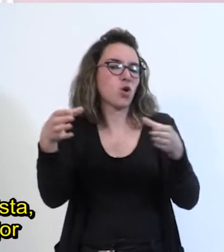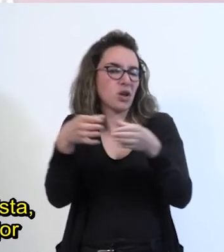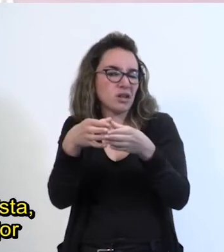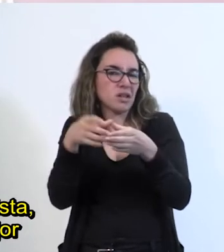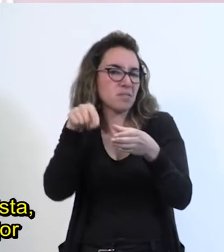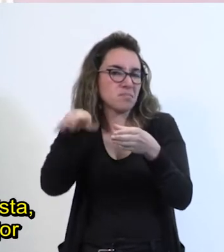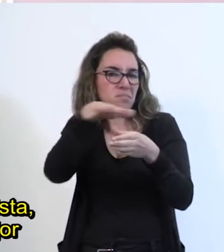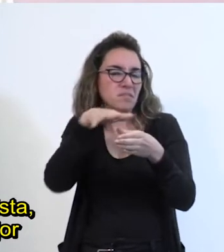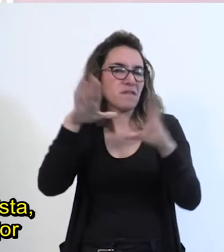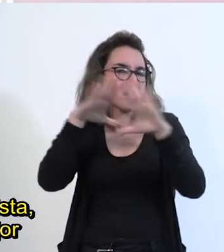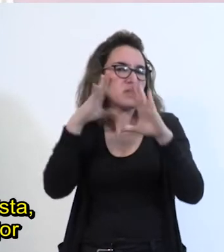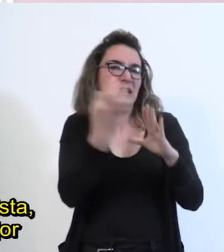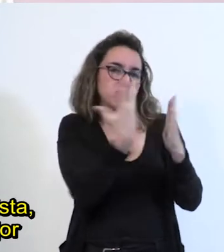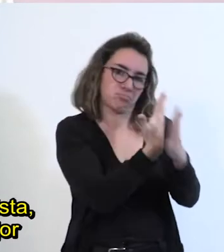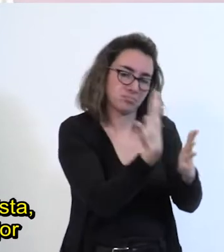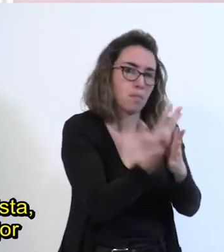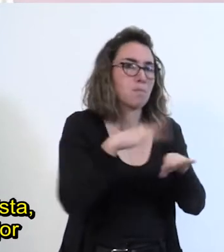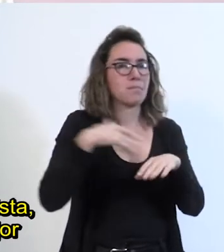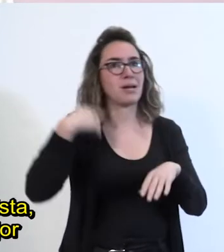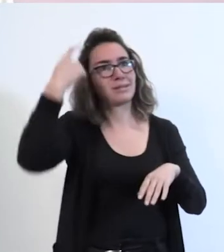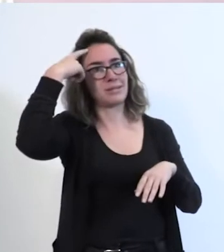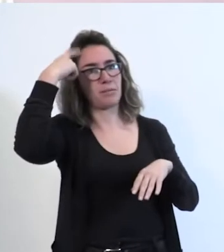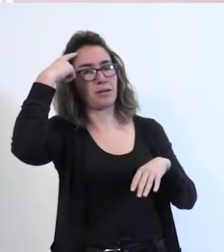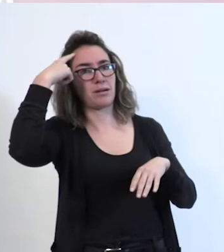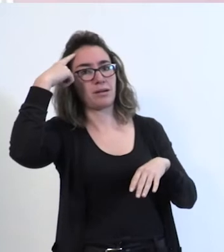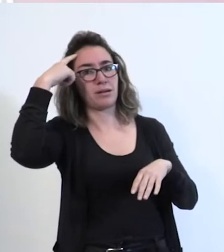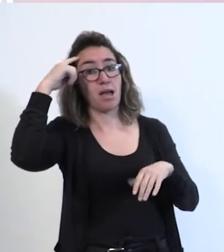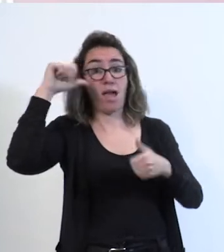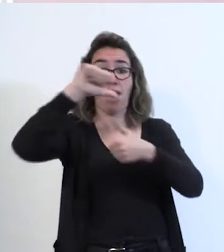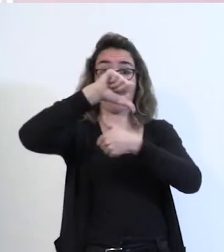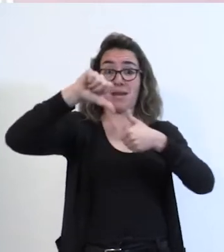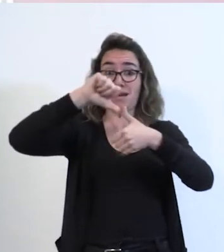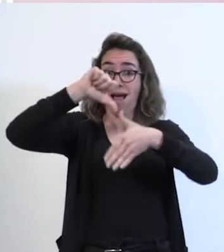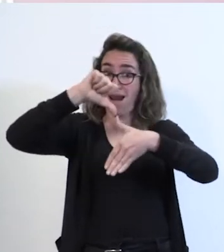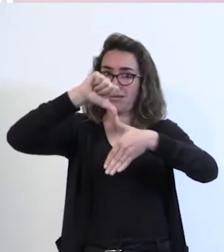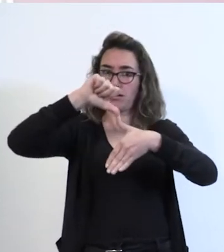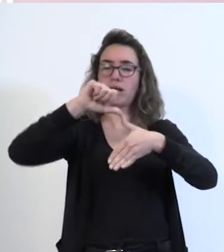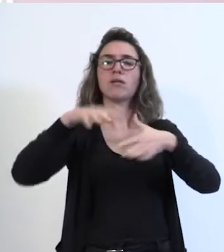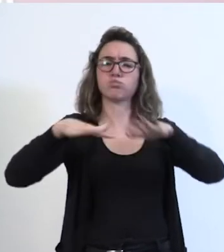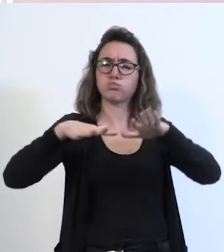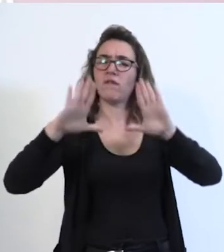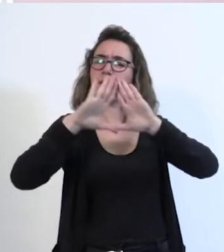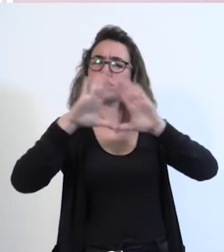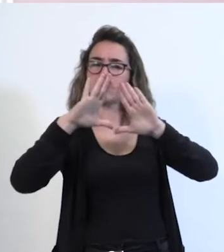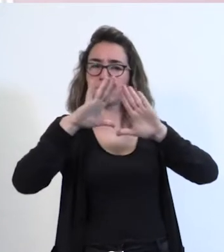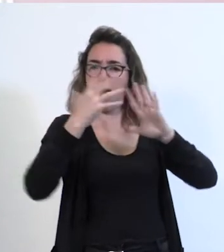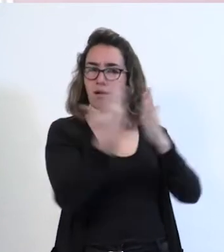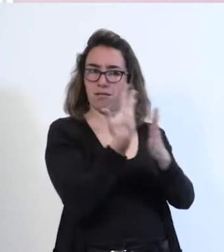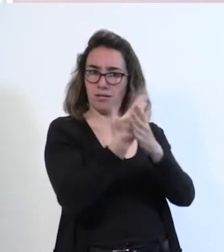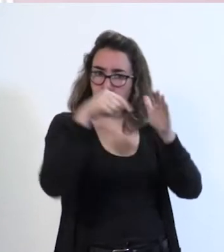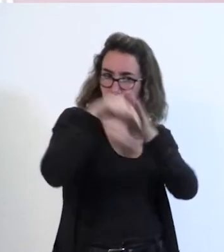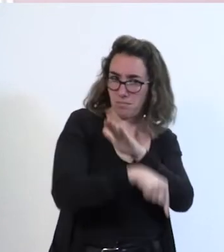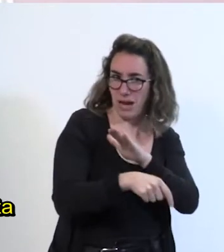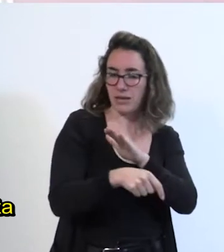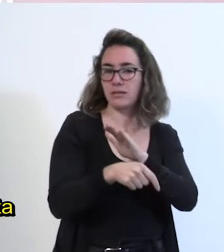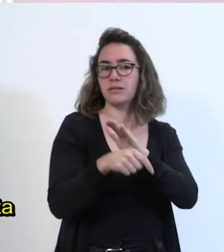colectiva feminista, para poder identificar un poco mejor al movimiento feminista de América Latina, y como te decía yo, pues si